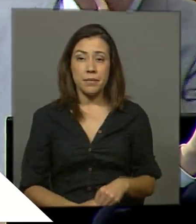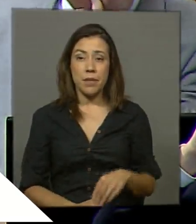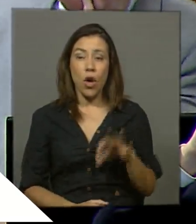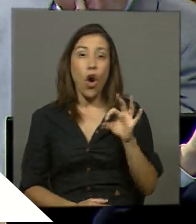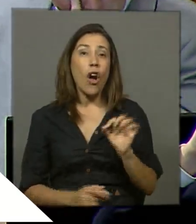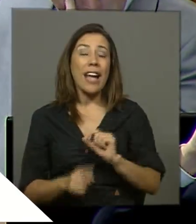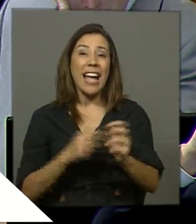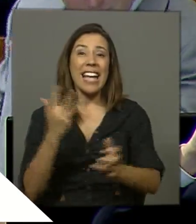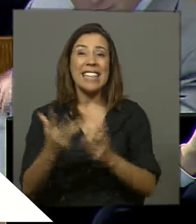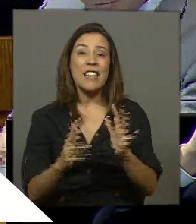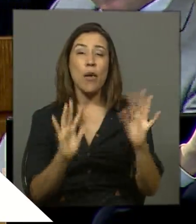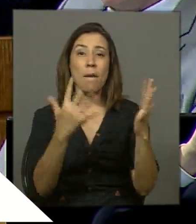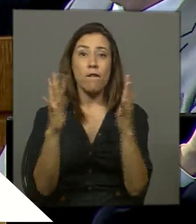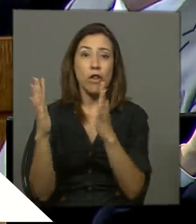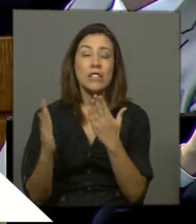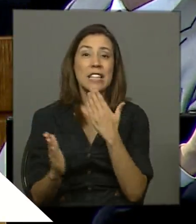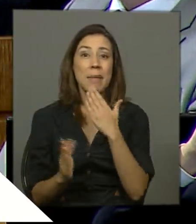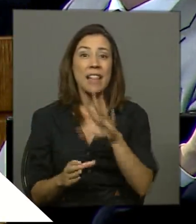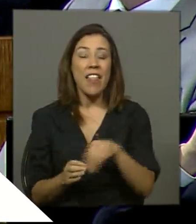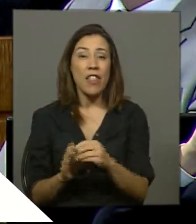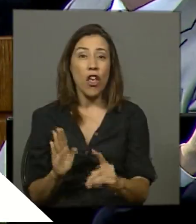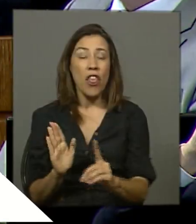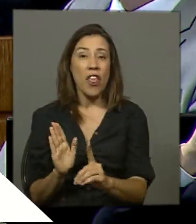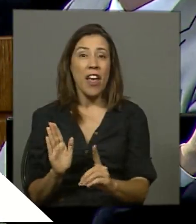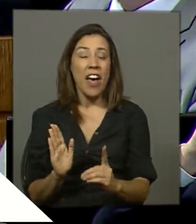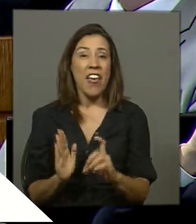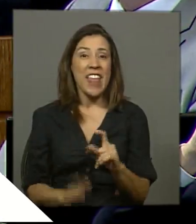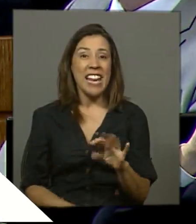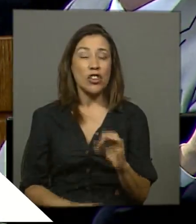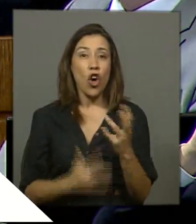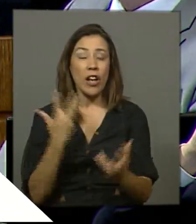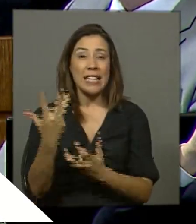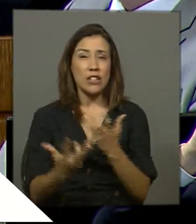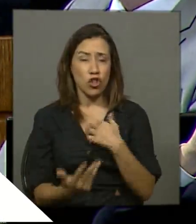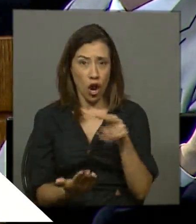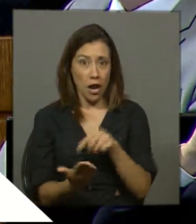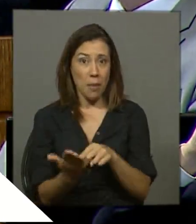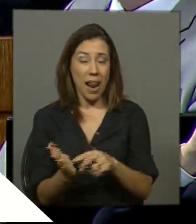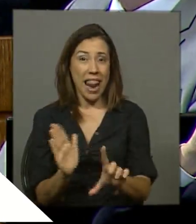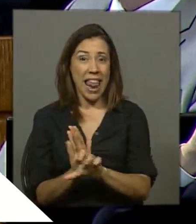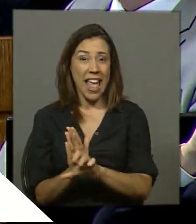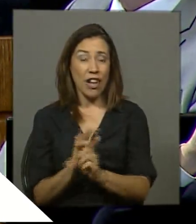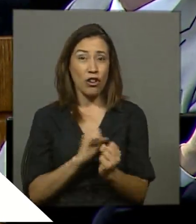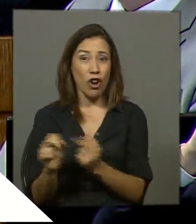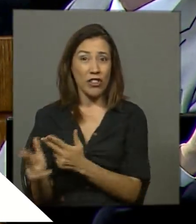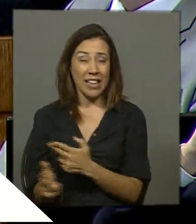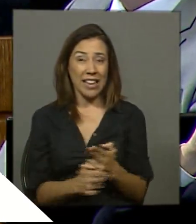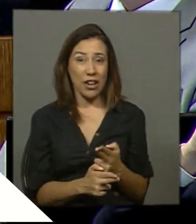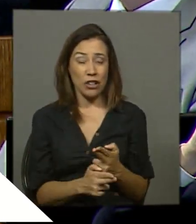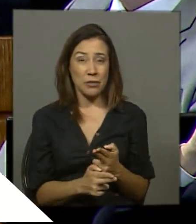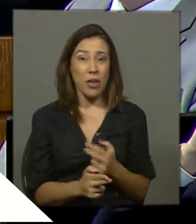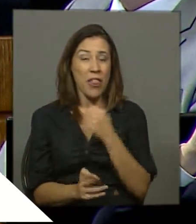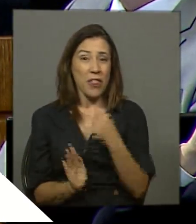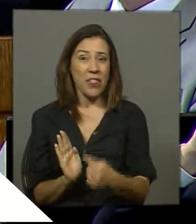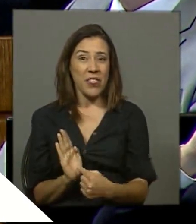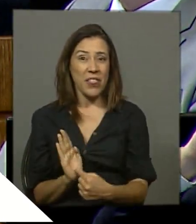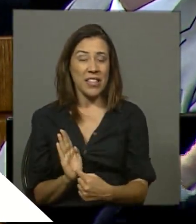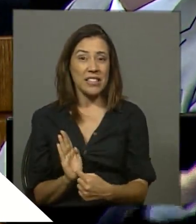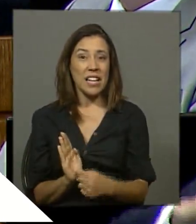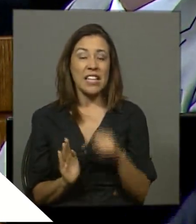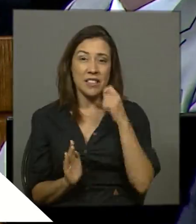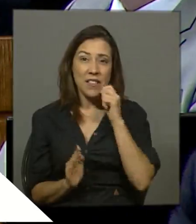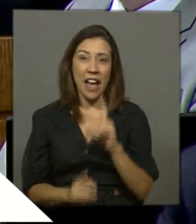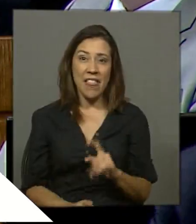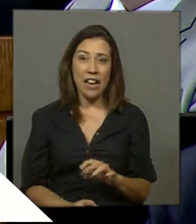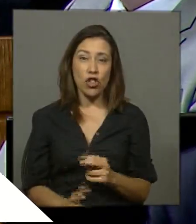el que incendiare bosques también es parte del delito de incendio Y por qué se lo leo porque la ley antiterrorista ministro señala que constituyen